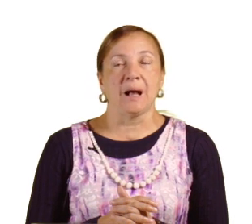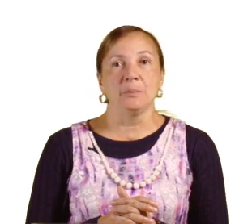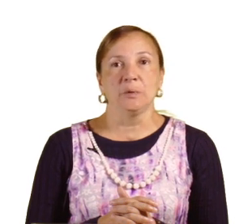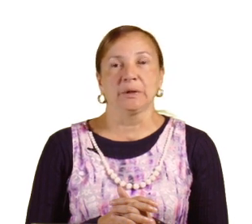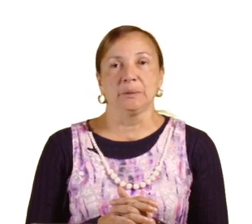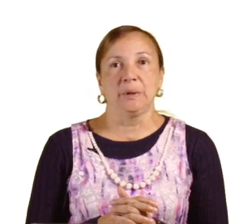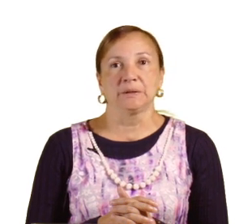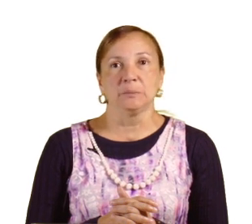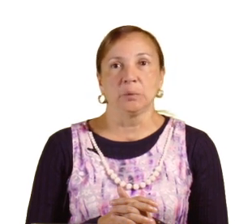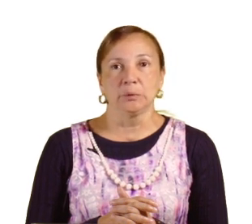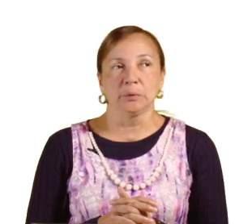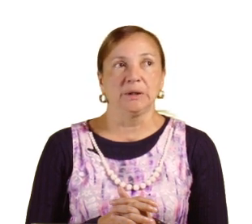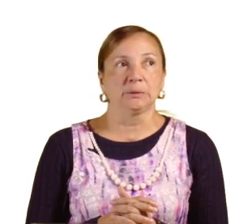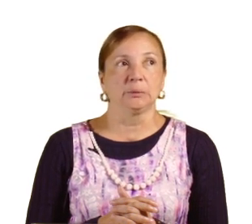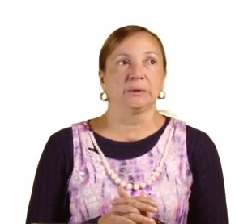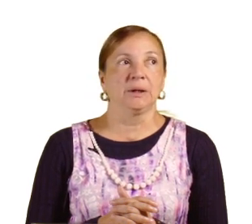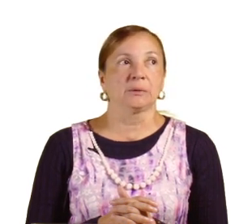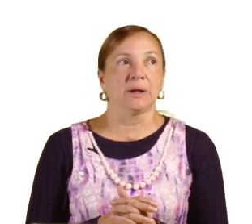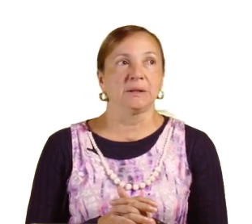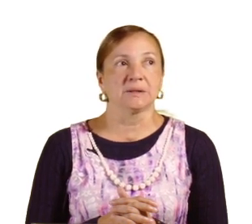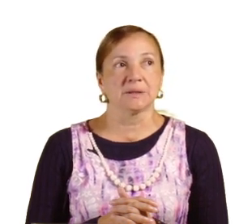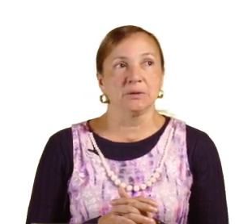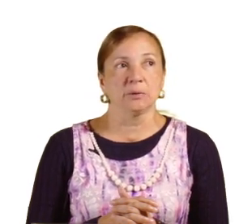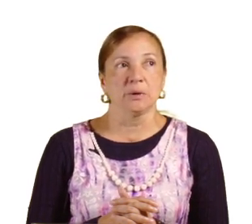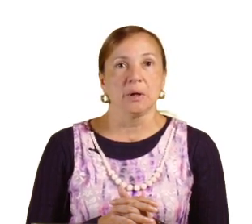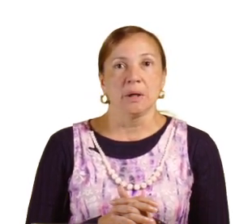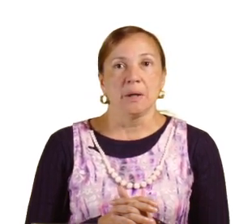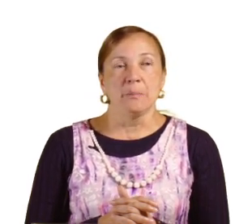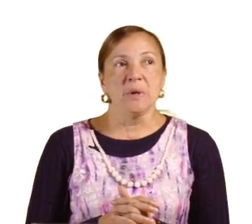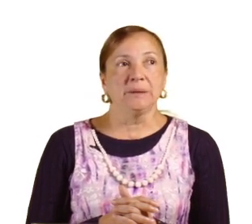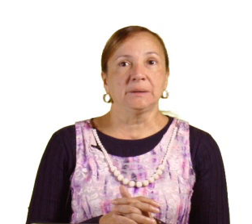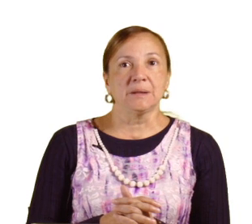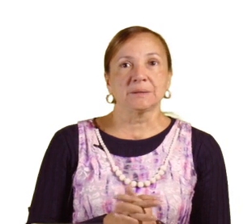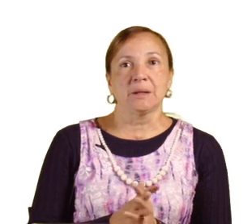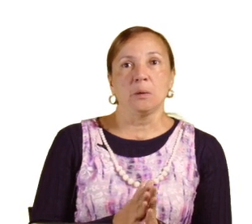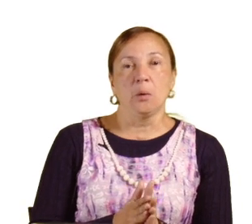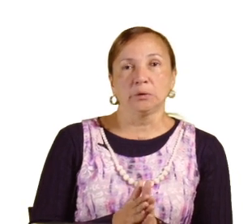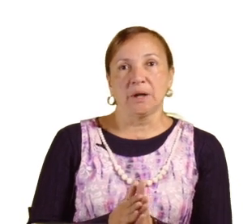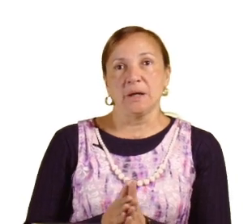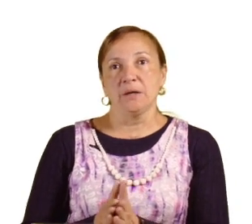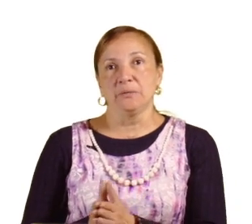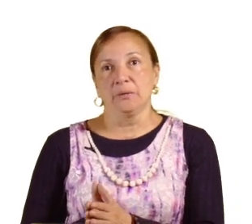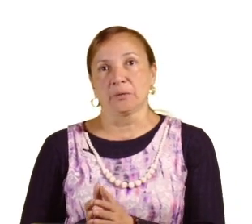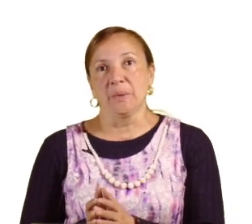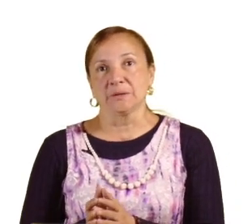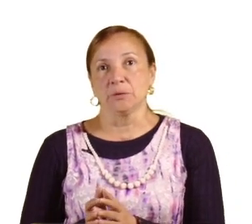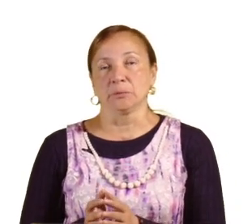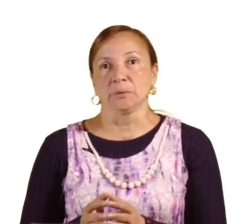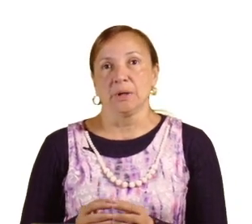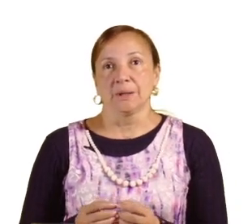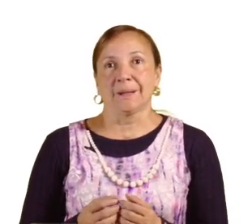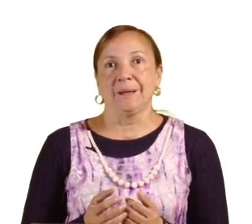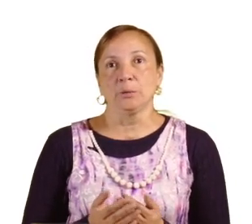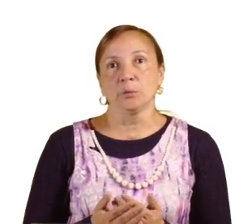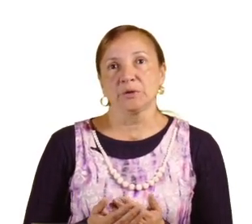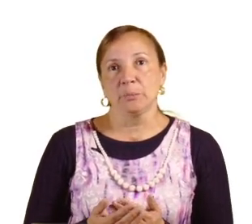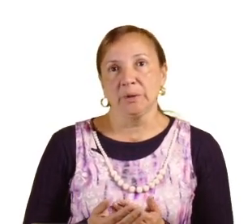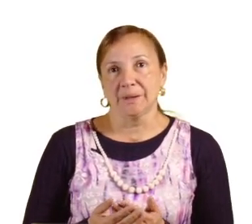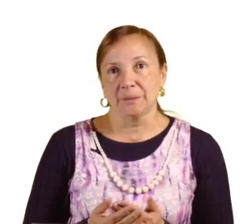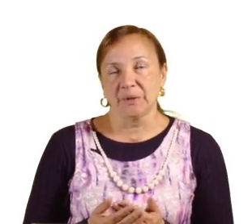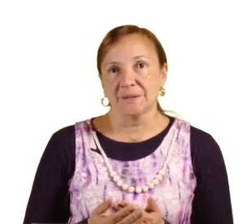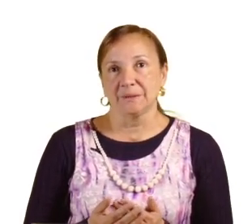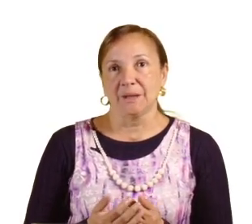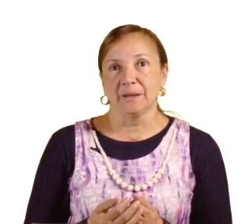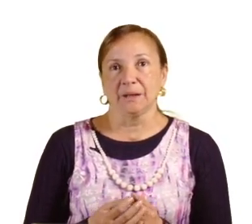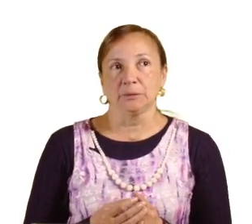de cambios en el patrimonio neto de la organización, mientras que otra información que no se